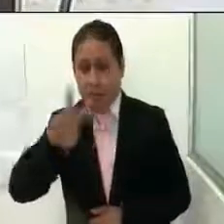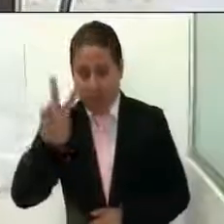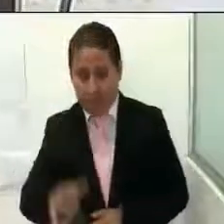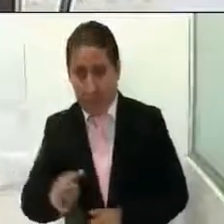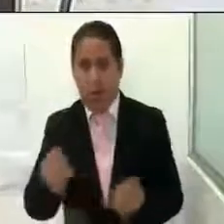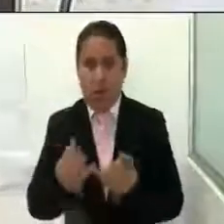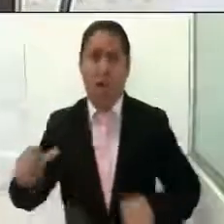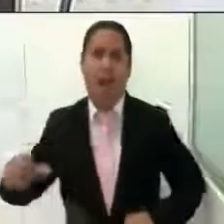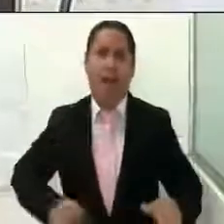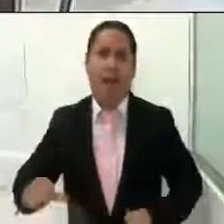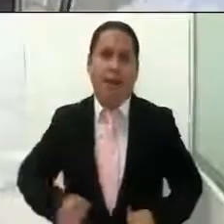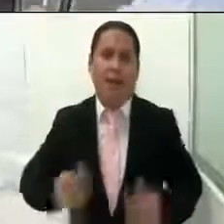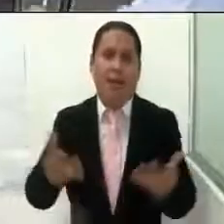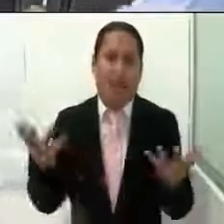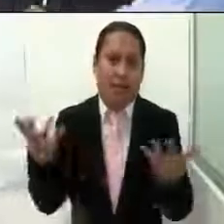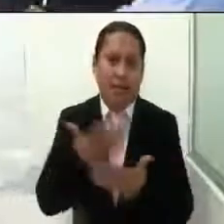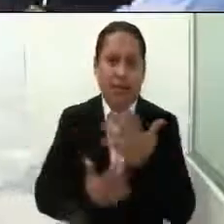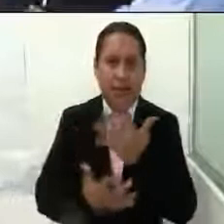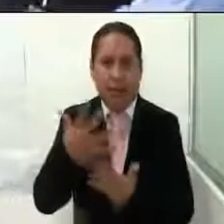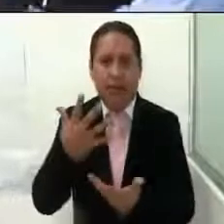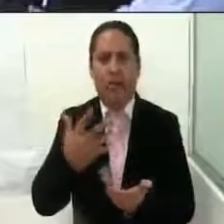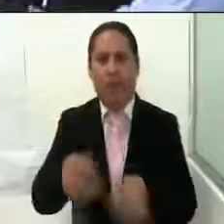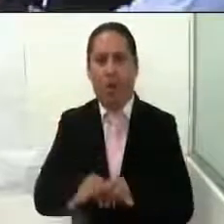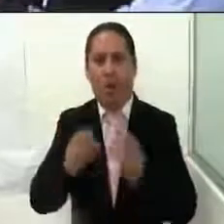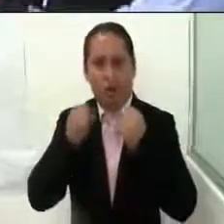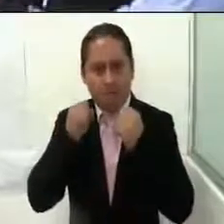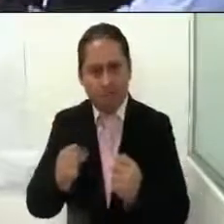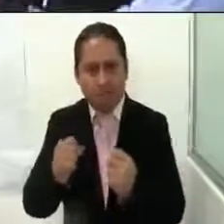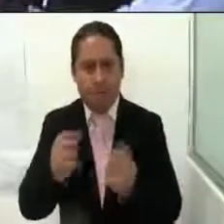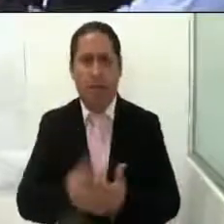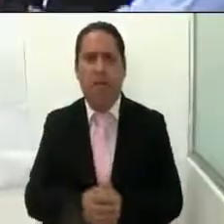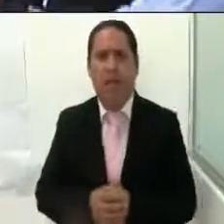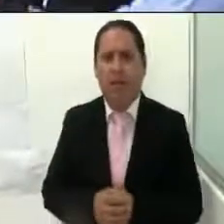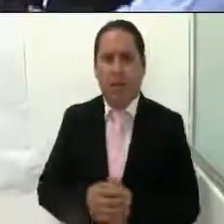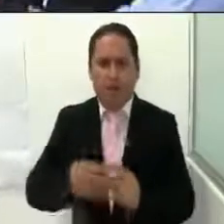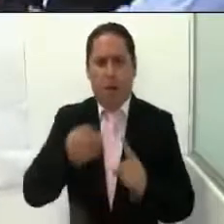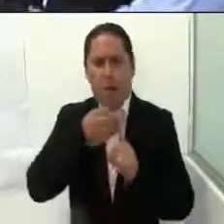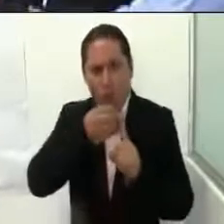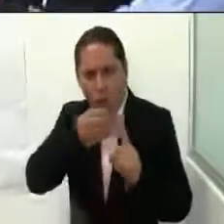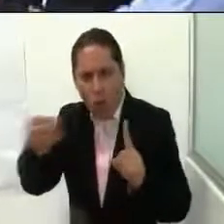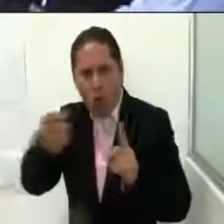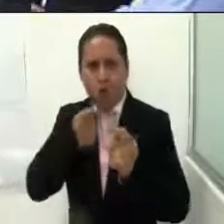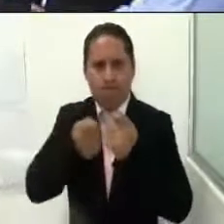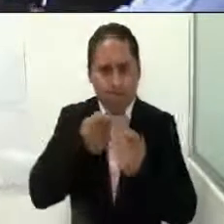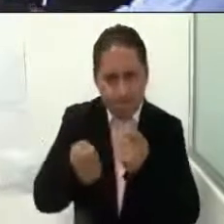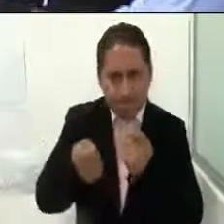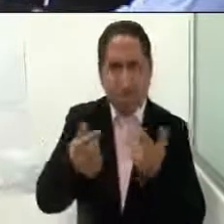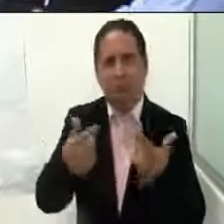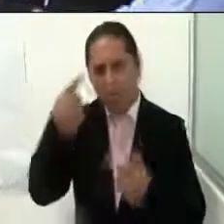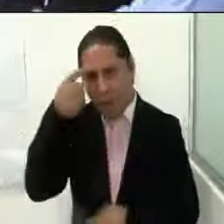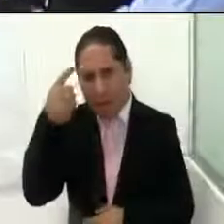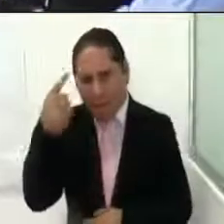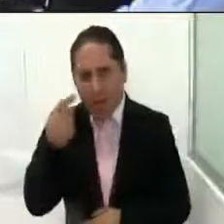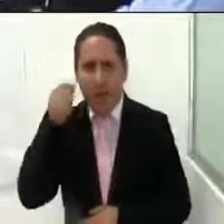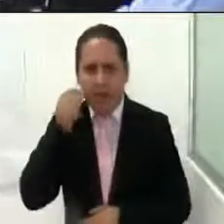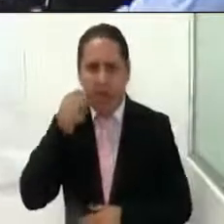acciones fortalecimiento de la estructura organizacional y operativa para que ésta sea cada día